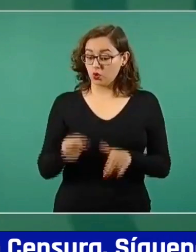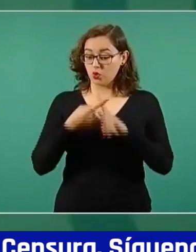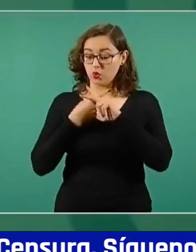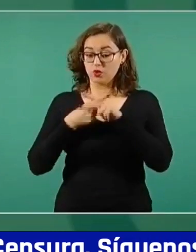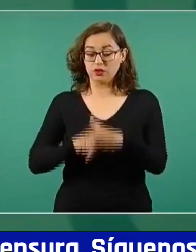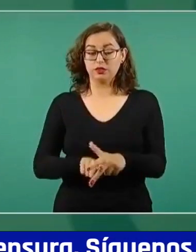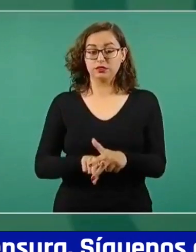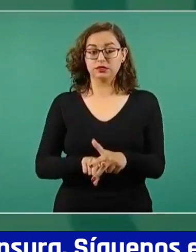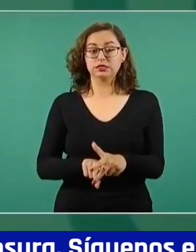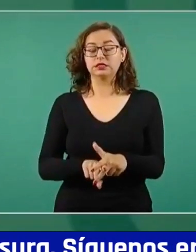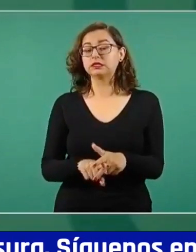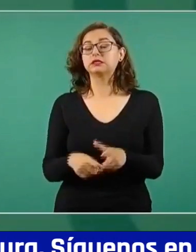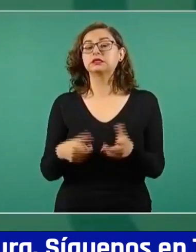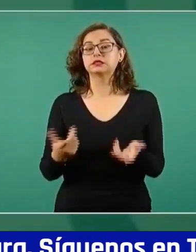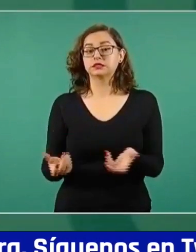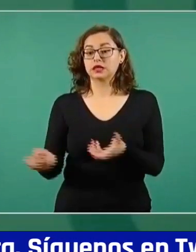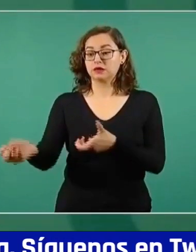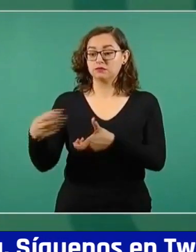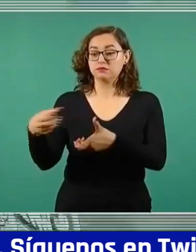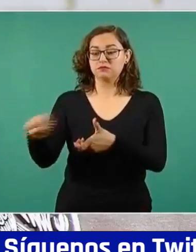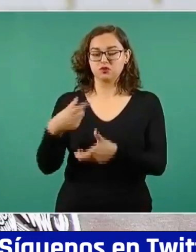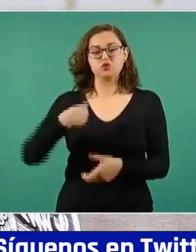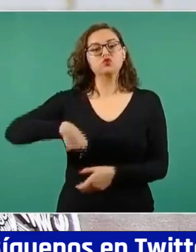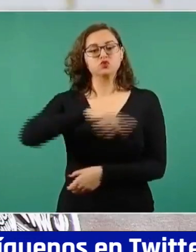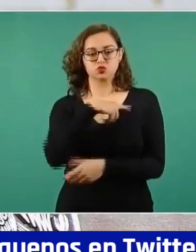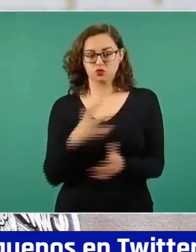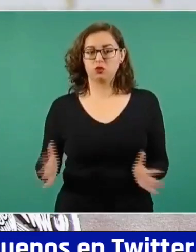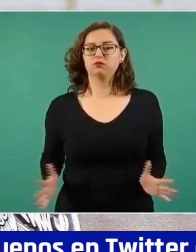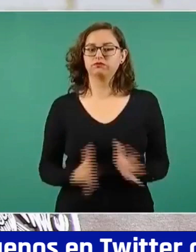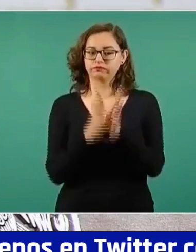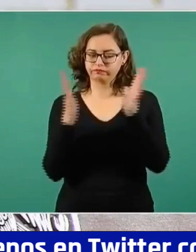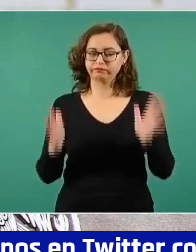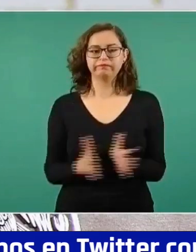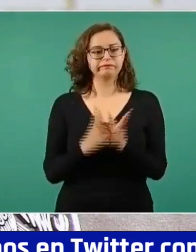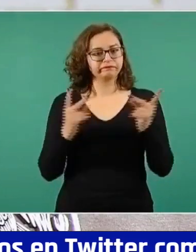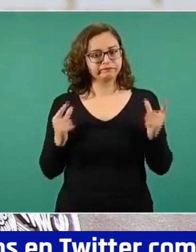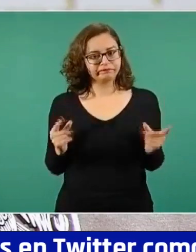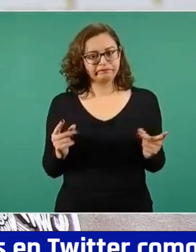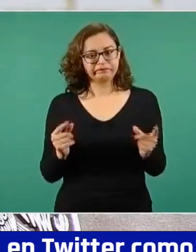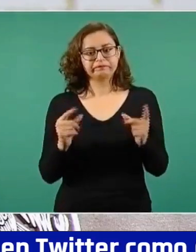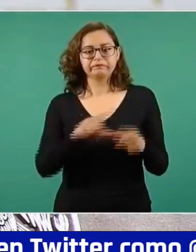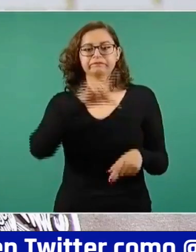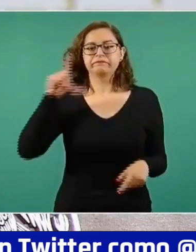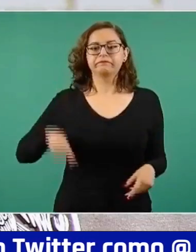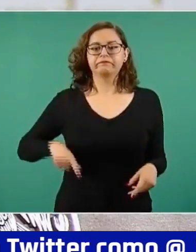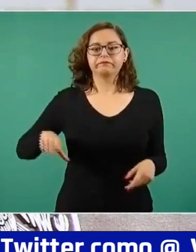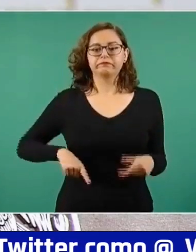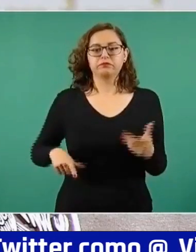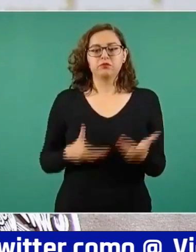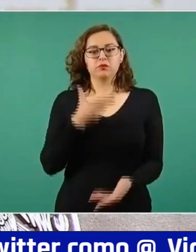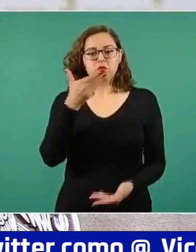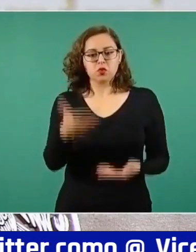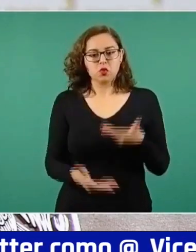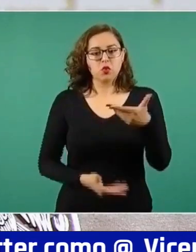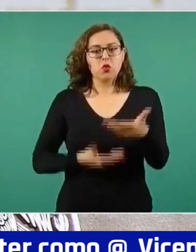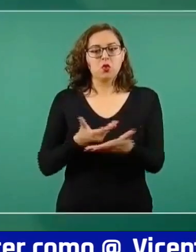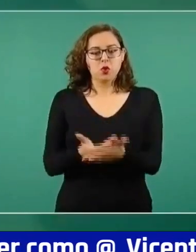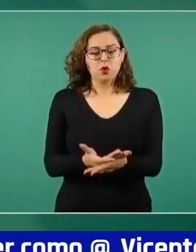esta colecta para la Cruz Roja, participaremos de manera muy intensa, tanto servidores públicos